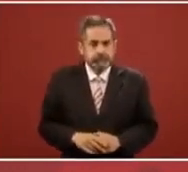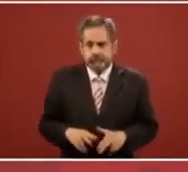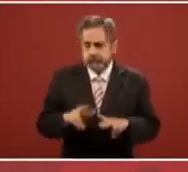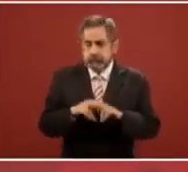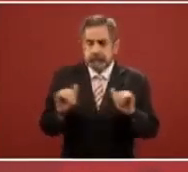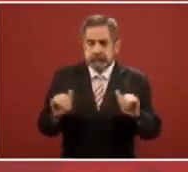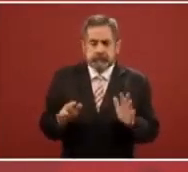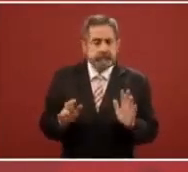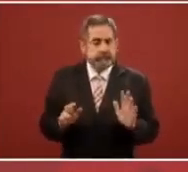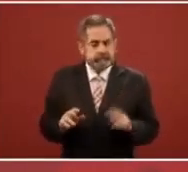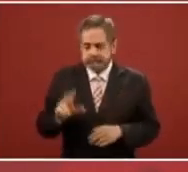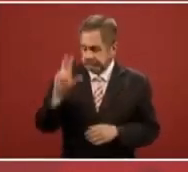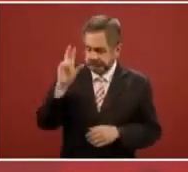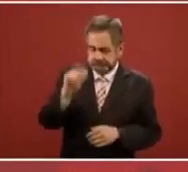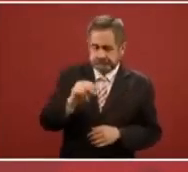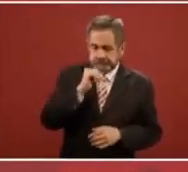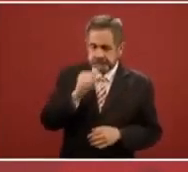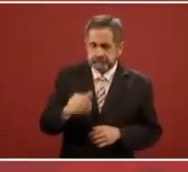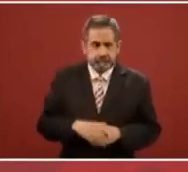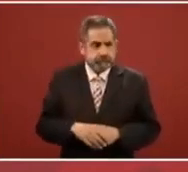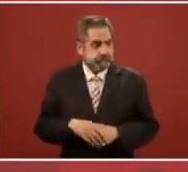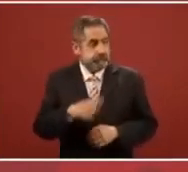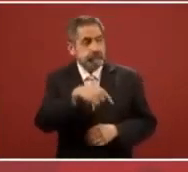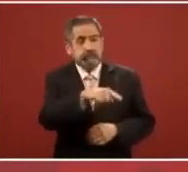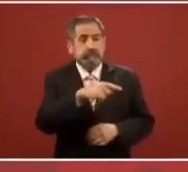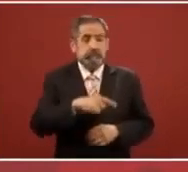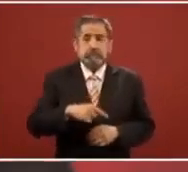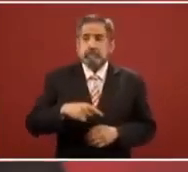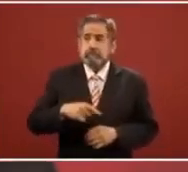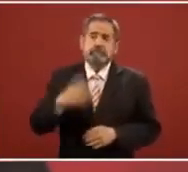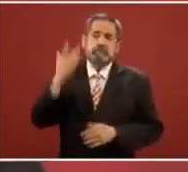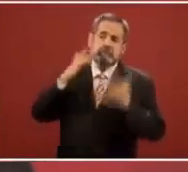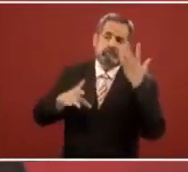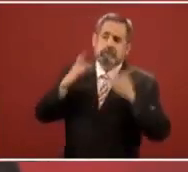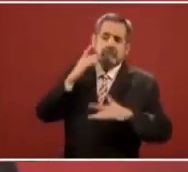se van a espantar los inversionistas,